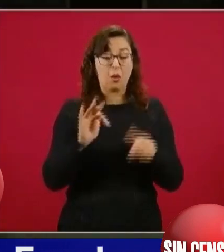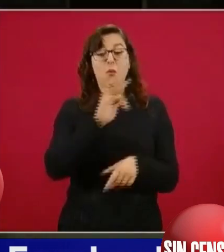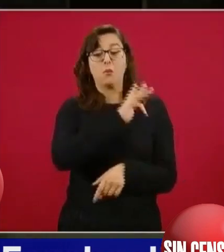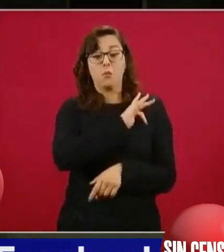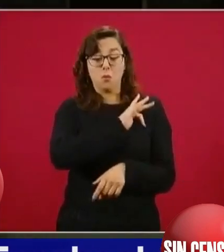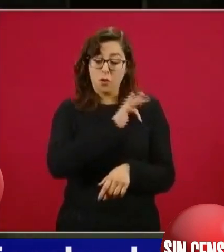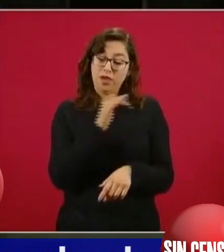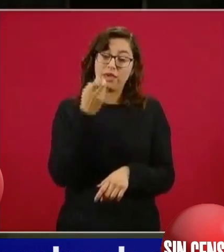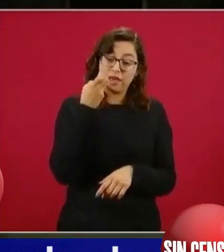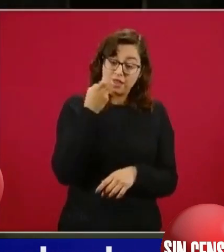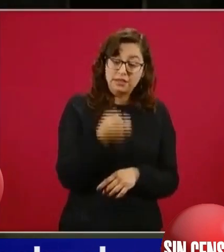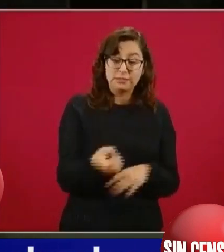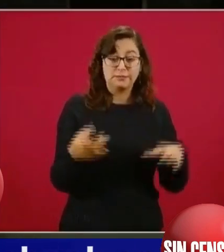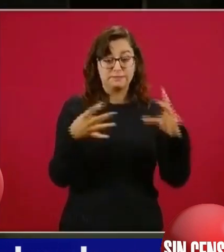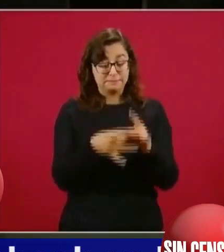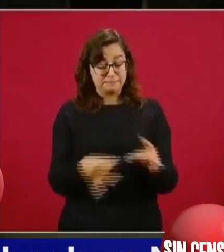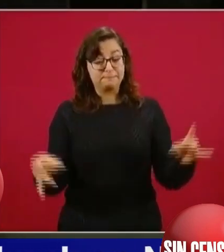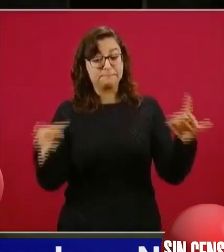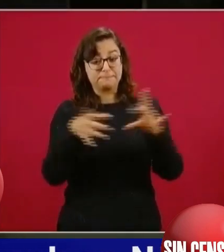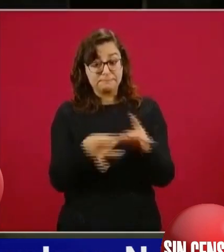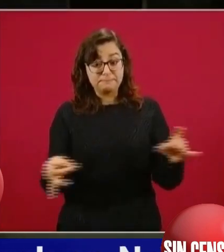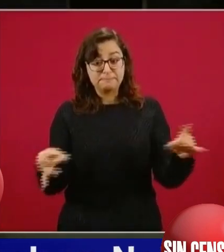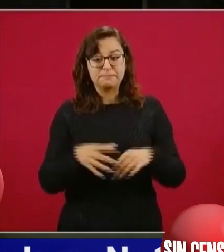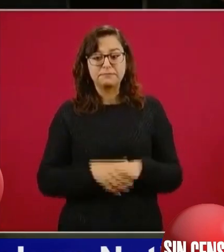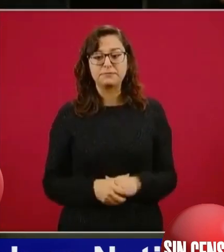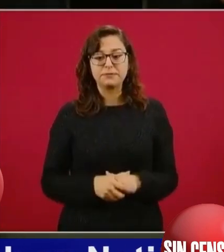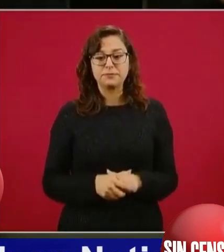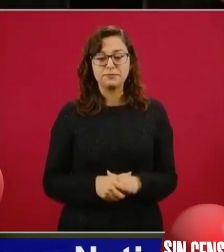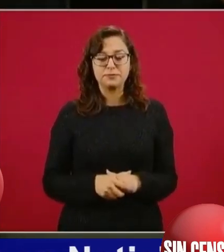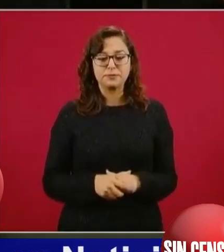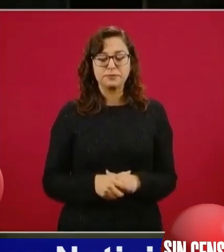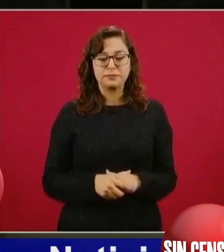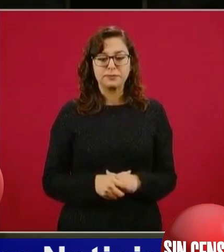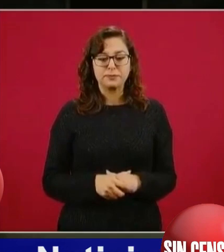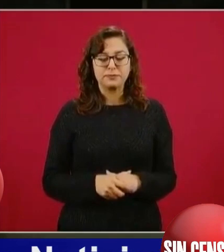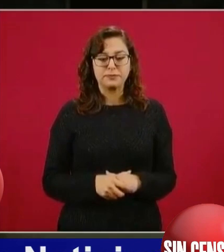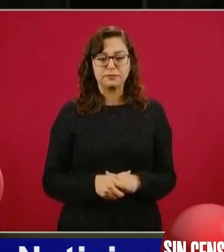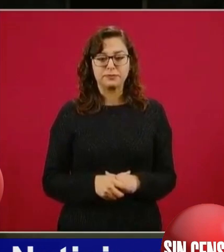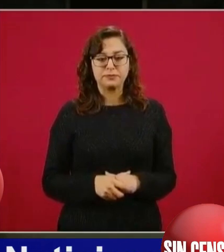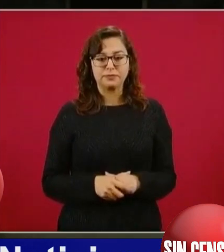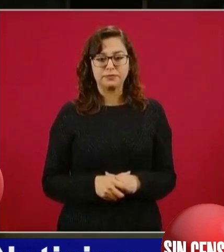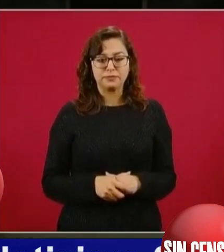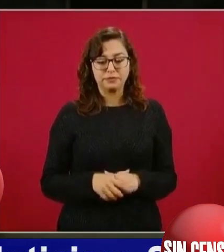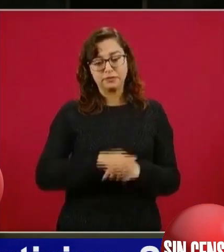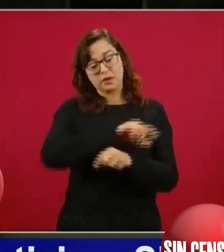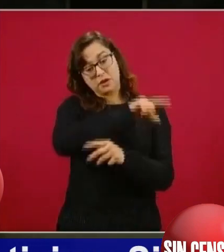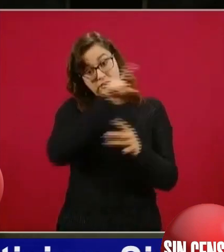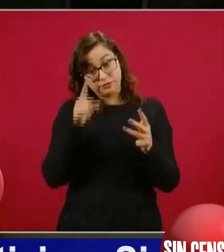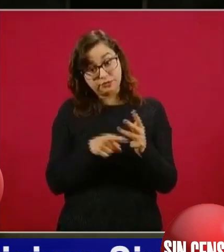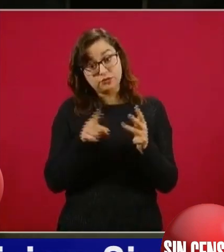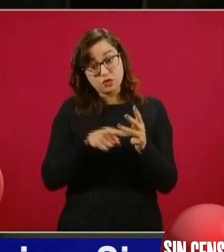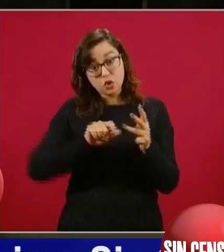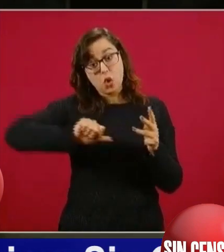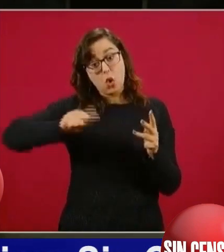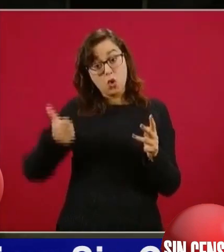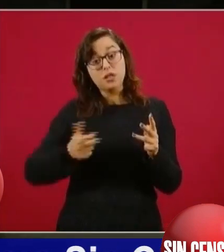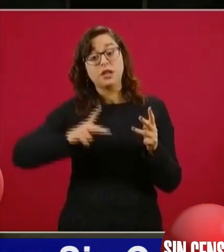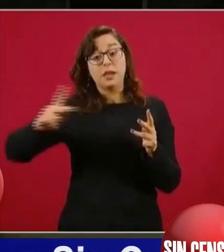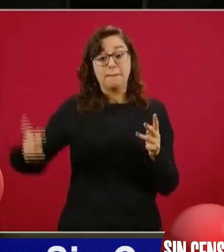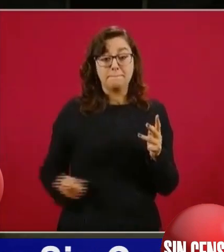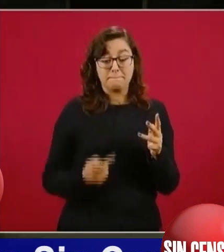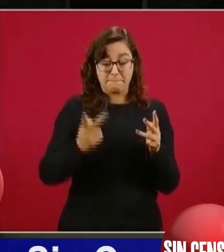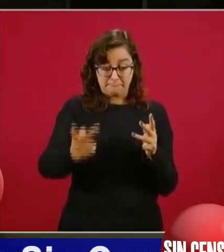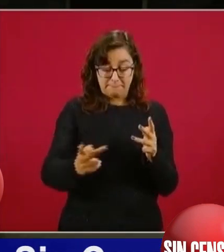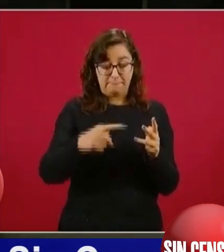esta parte. Y la pregunta sobre este tema dirigida a usted sería